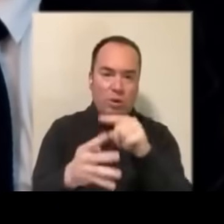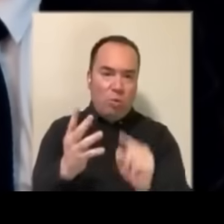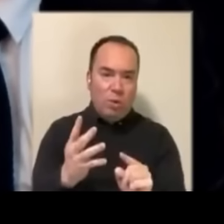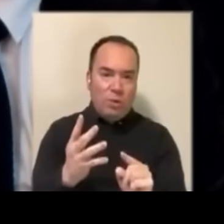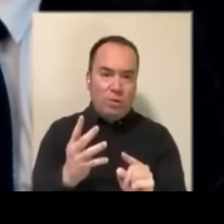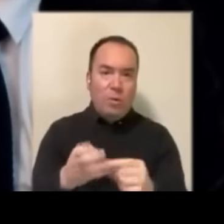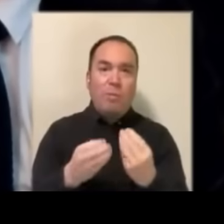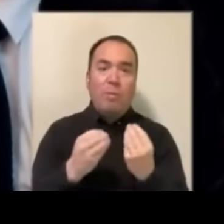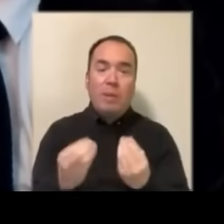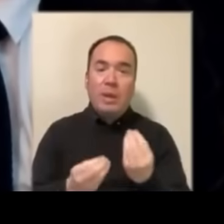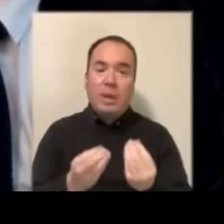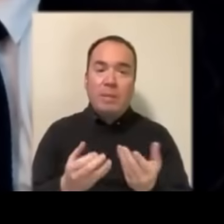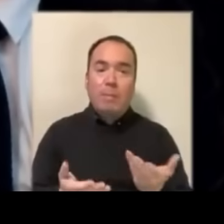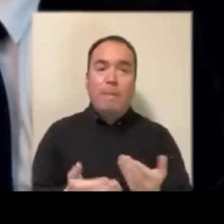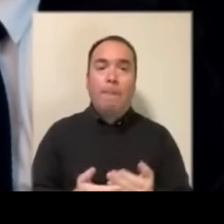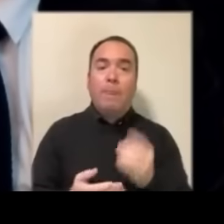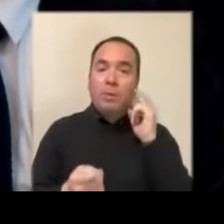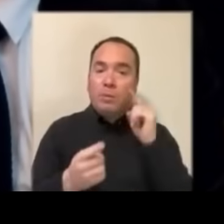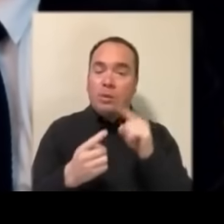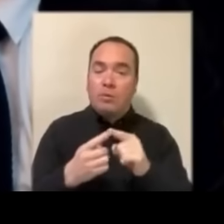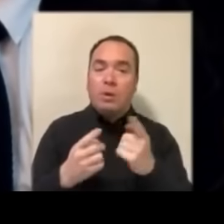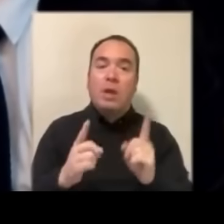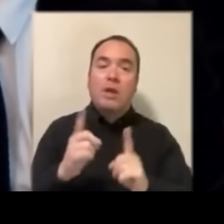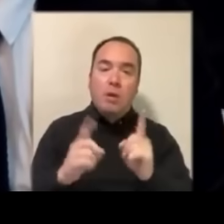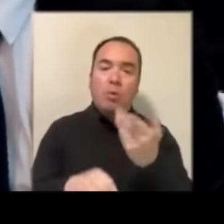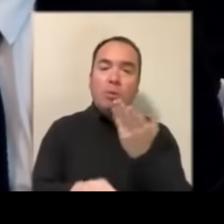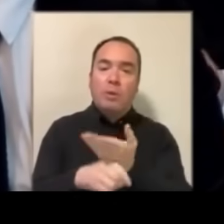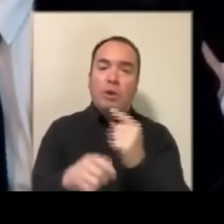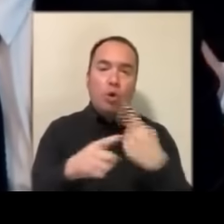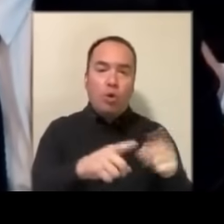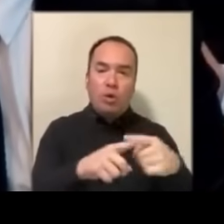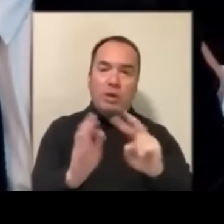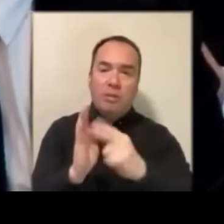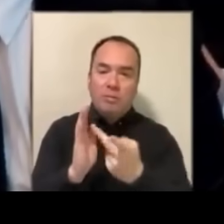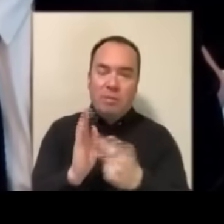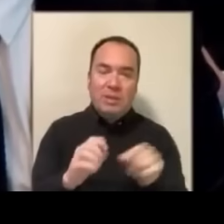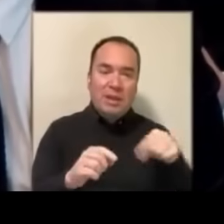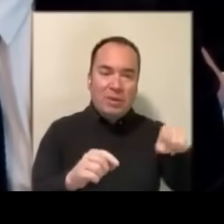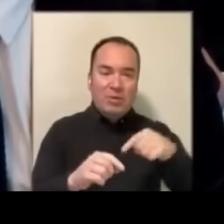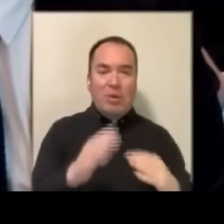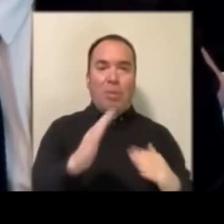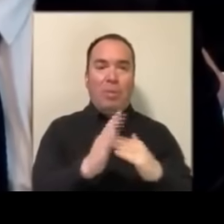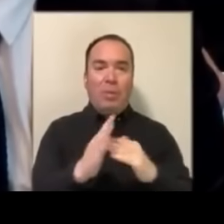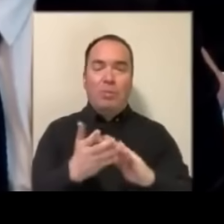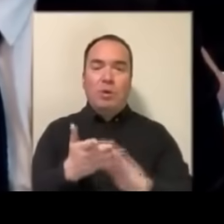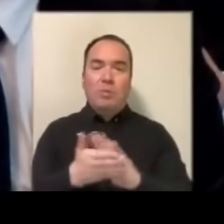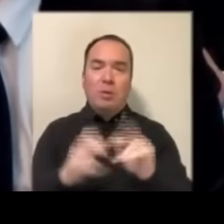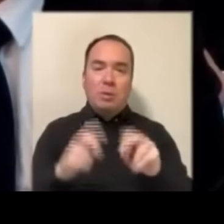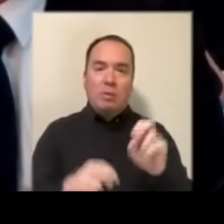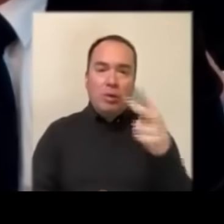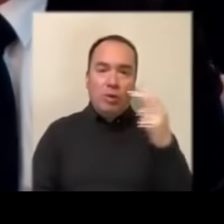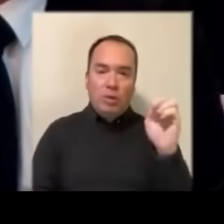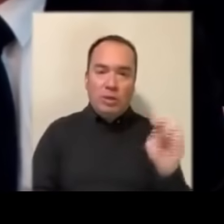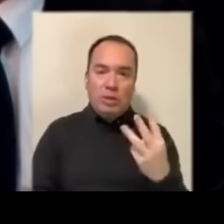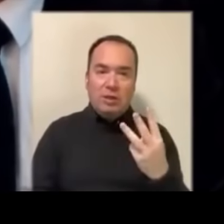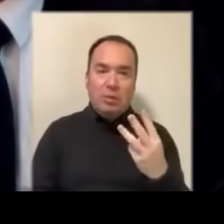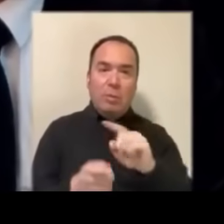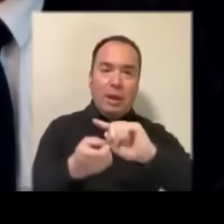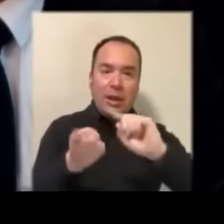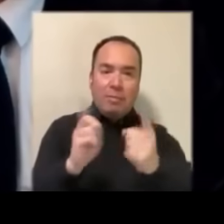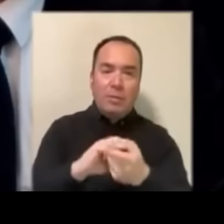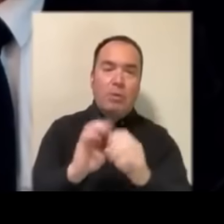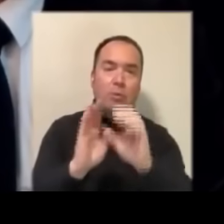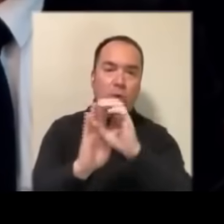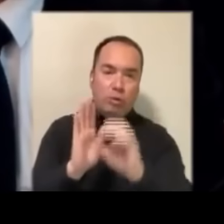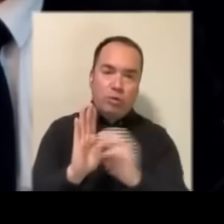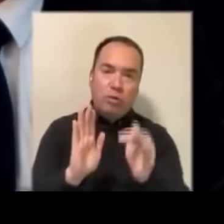algunos algunas enmiendas que podían estar dificultando como los tercios para reformar la Constitución o